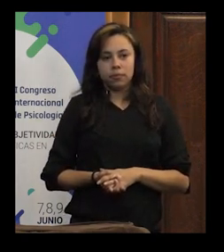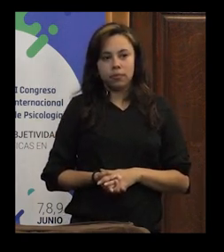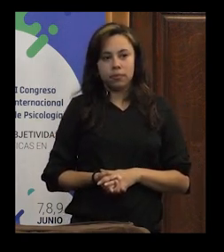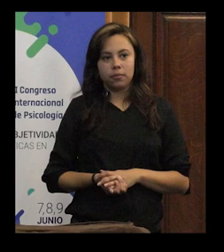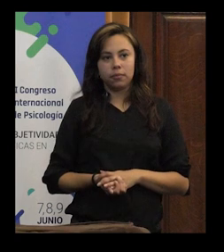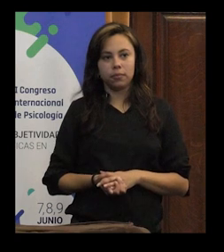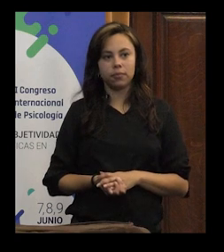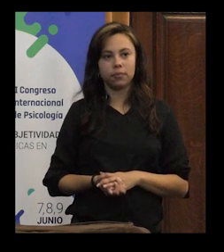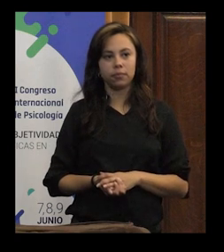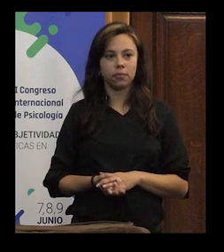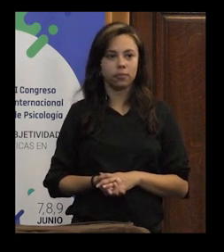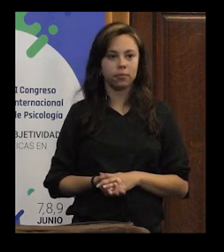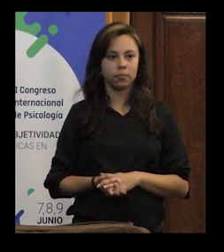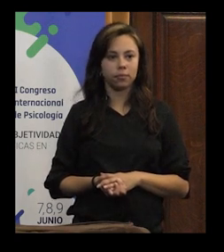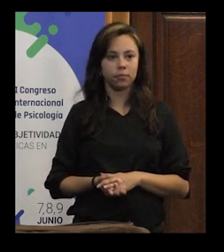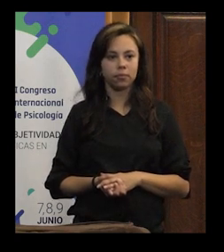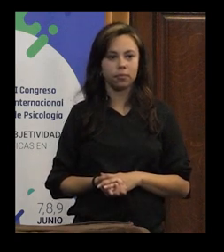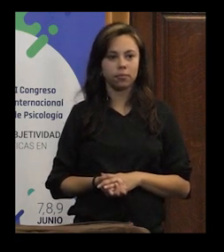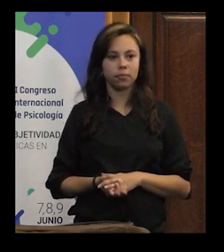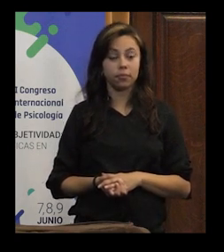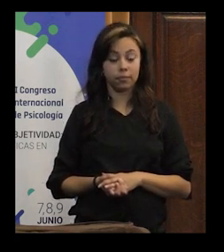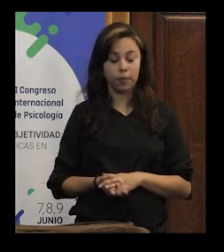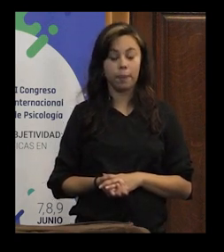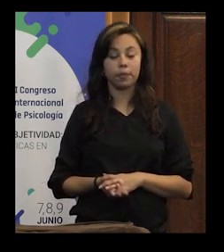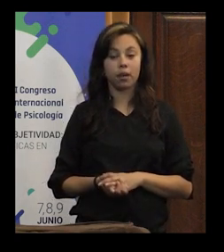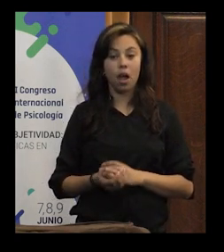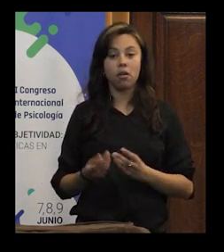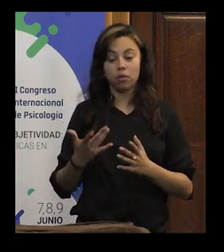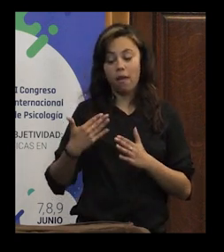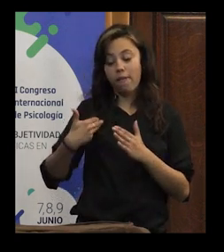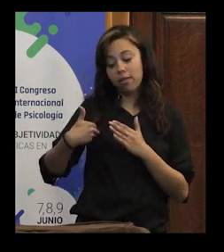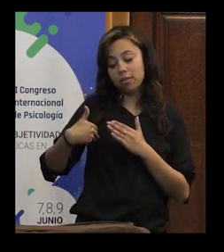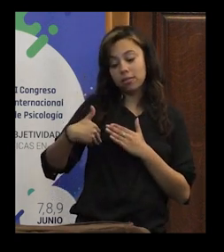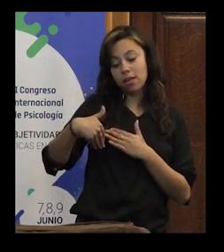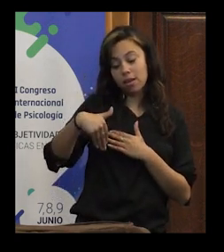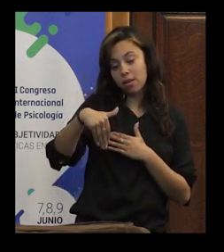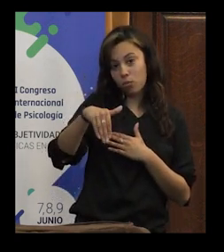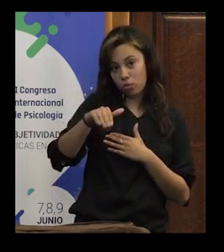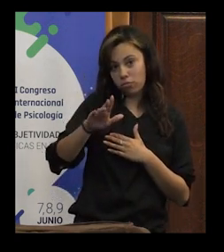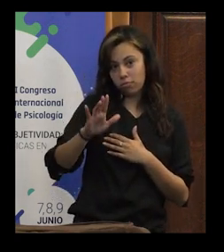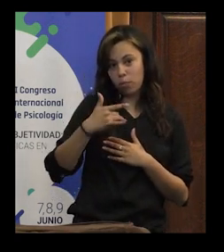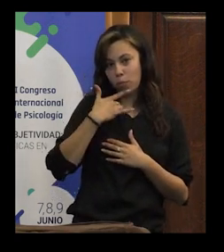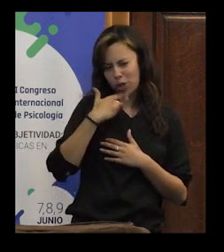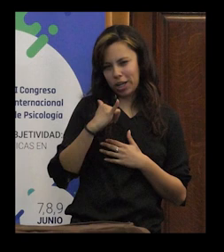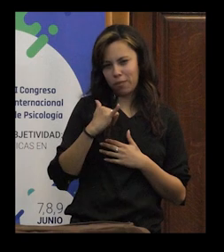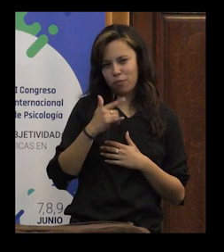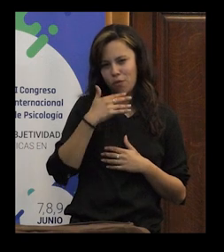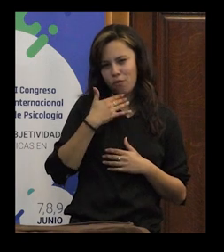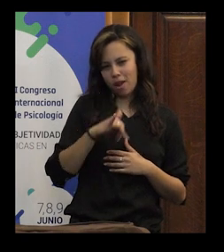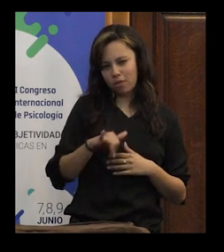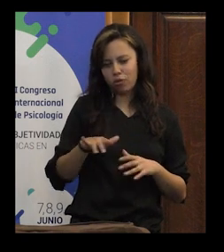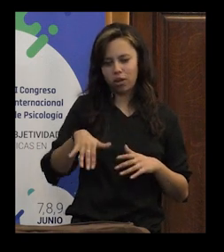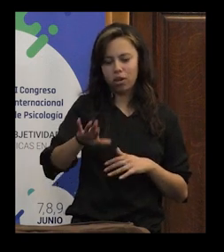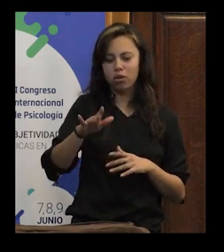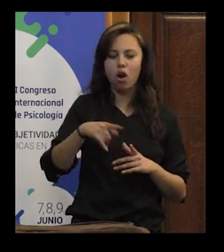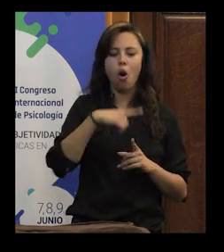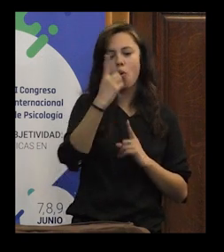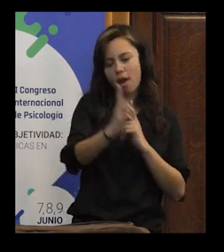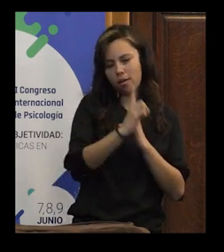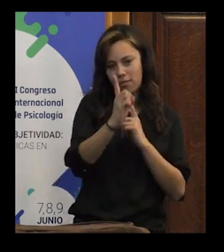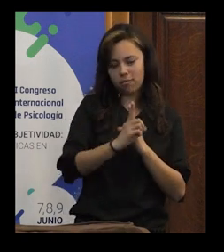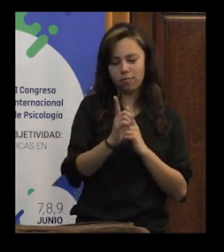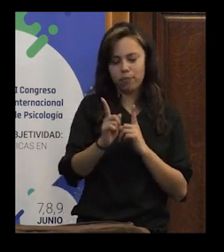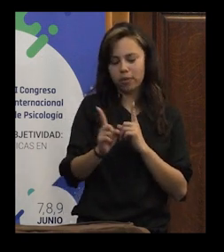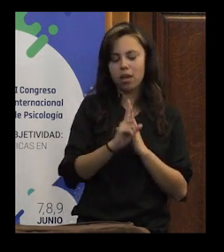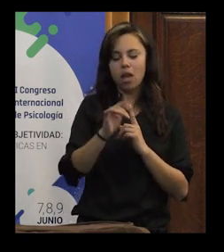Todavía estamos a principios de los años 90. Estoy embarazada y tengo 36 años. Un